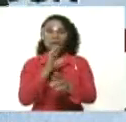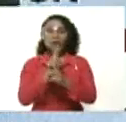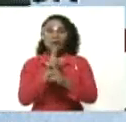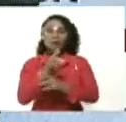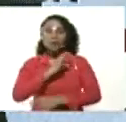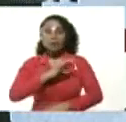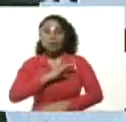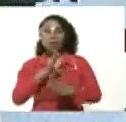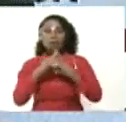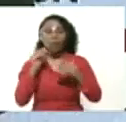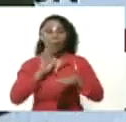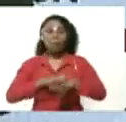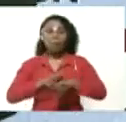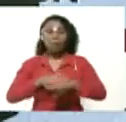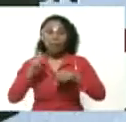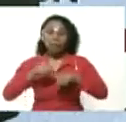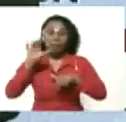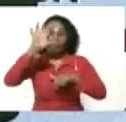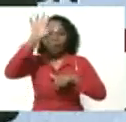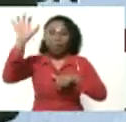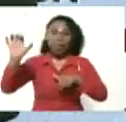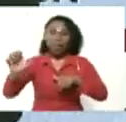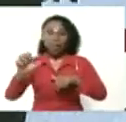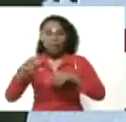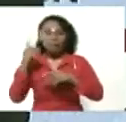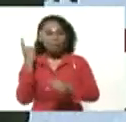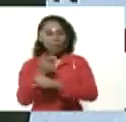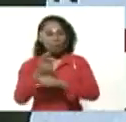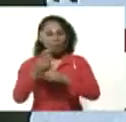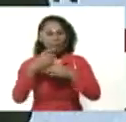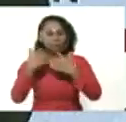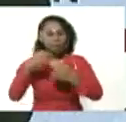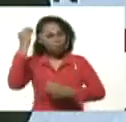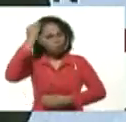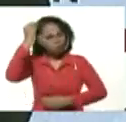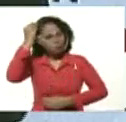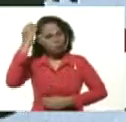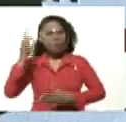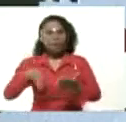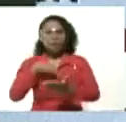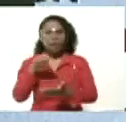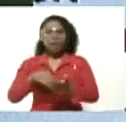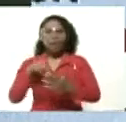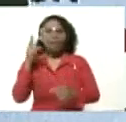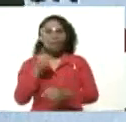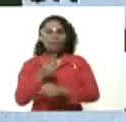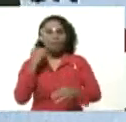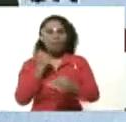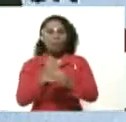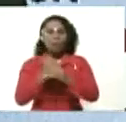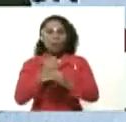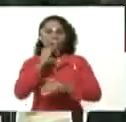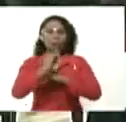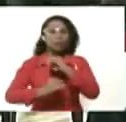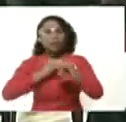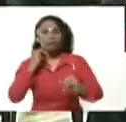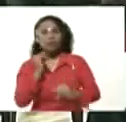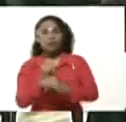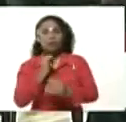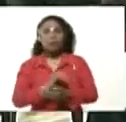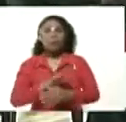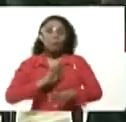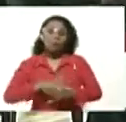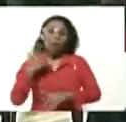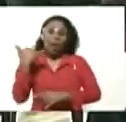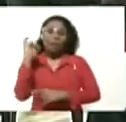Decía que todo lo que ocurre en nuestros países debe ser analizado desde una perspectiva nacional, pero también desde una perspectiva internacional, porque